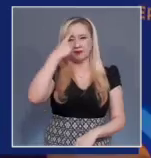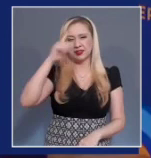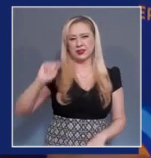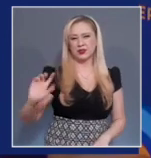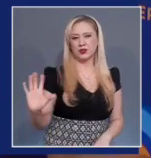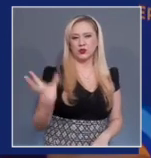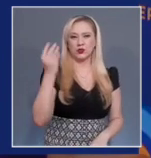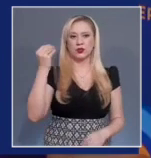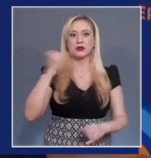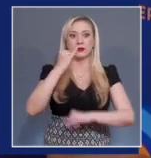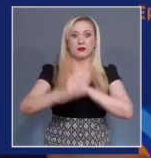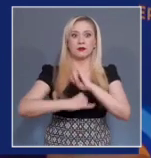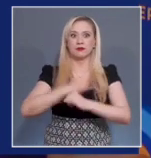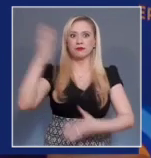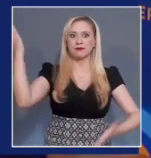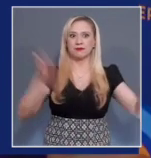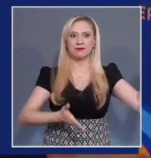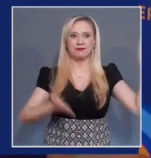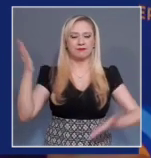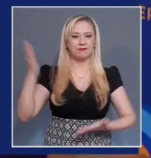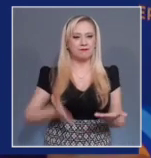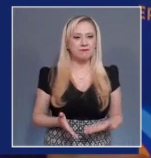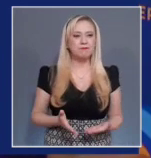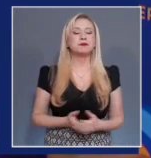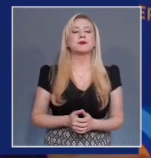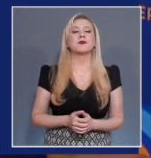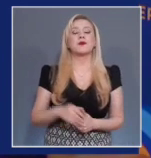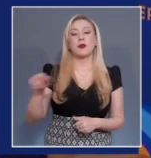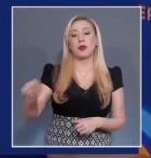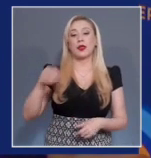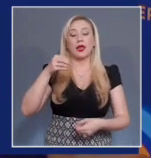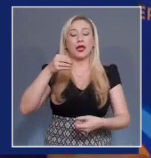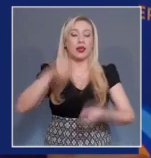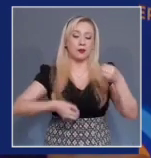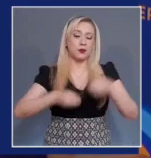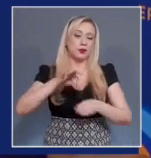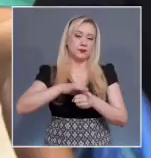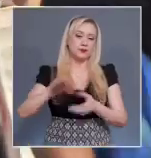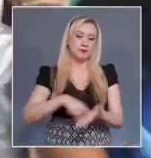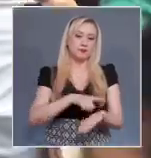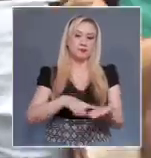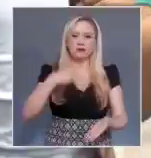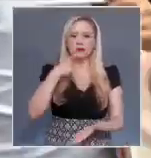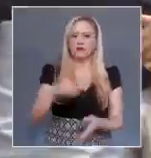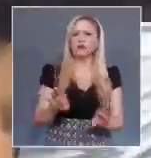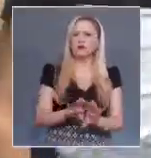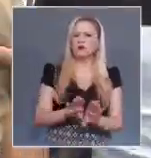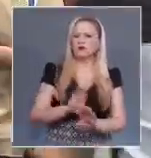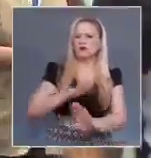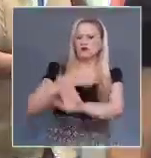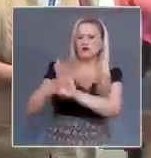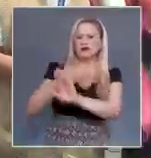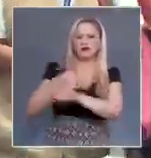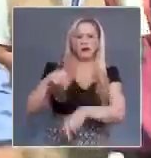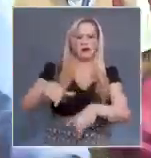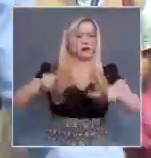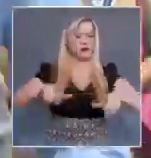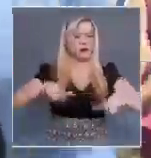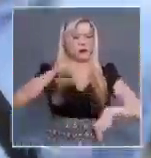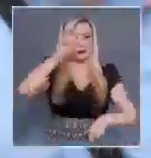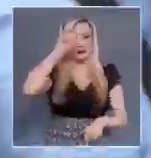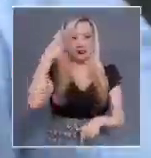que organizó el Tribunal Electoral, destacaron que la intención de los atacantes en la web es desalentar la participación femenina